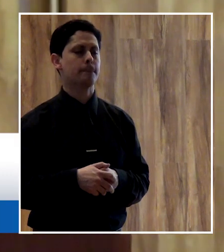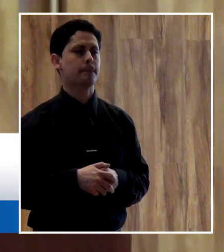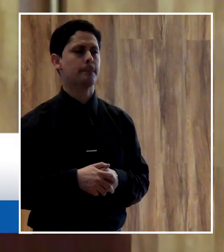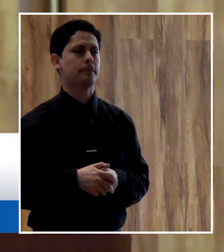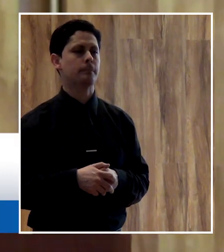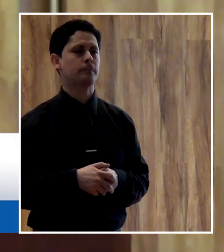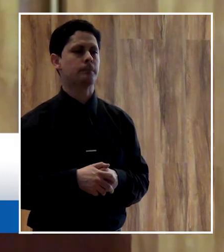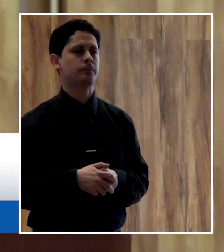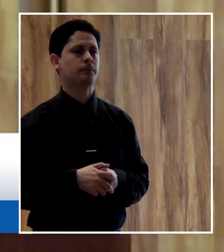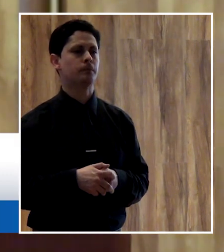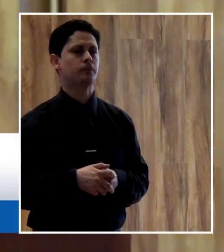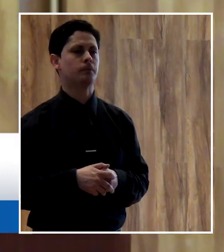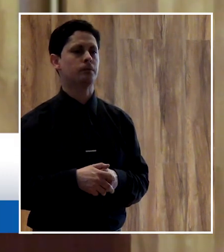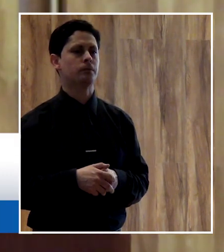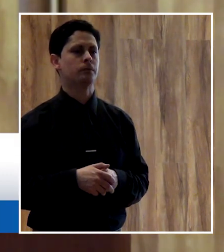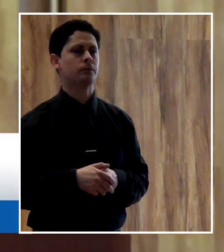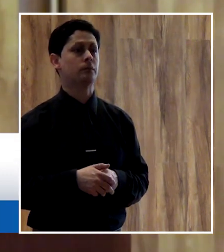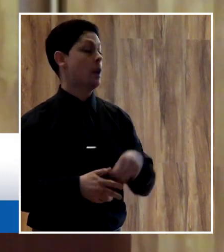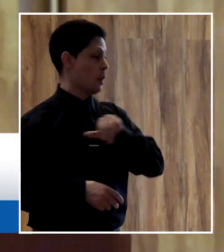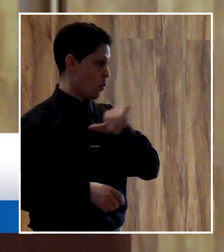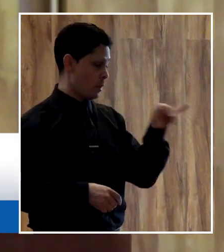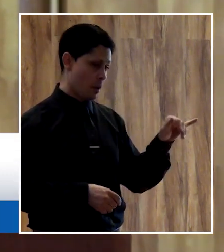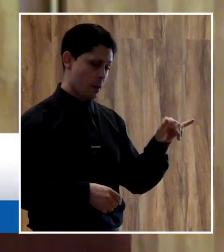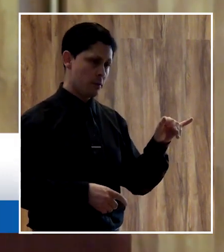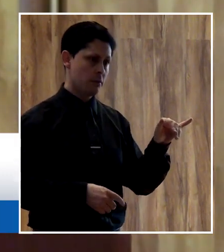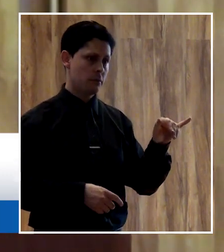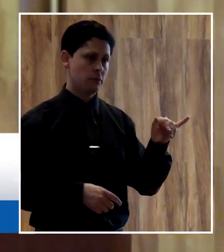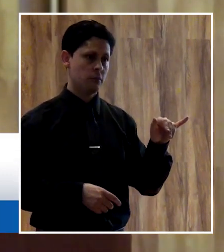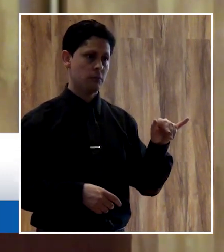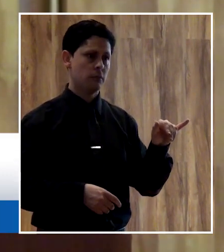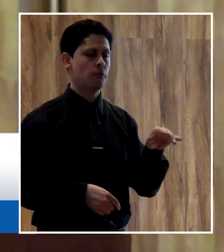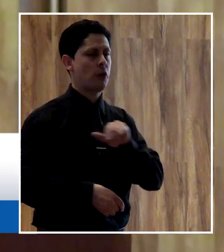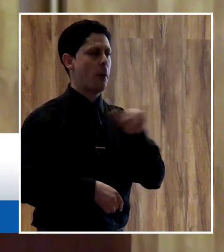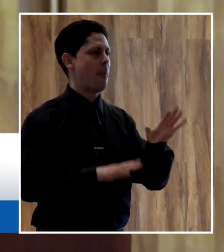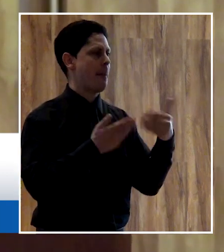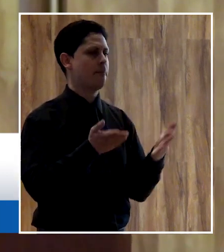Bueno, yo para resumir